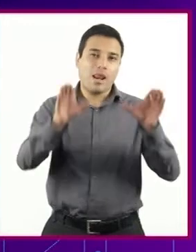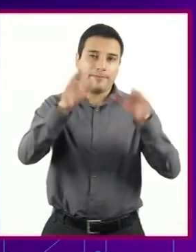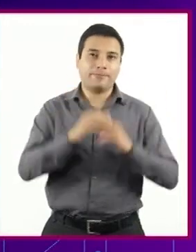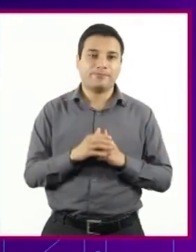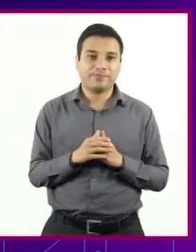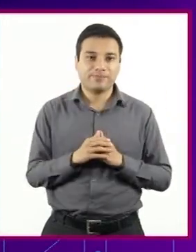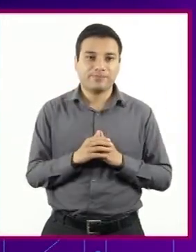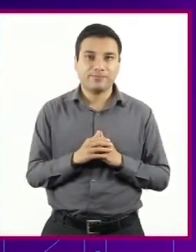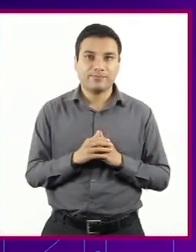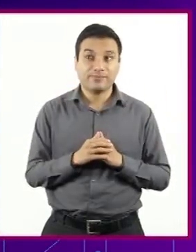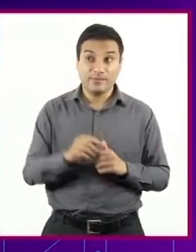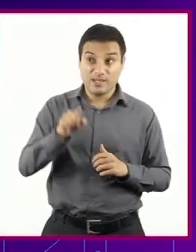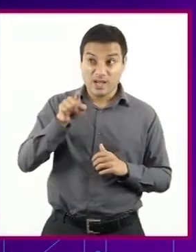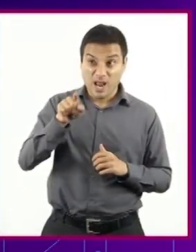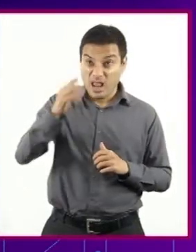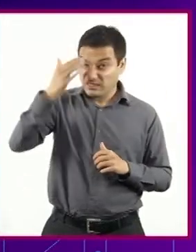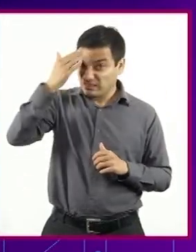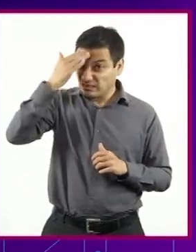Quien más sabe,